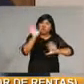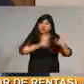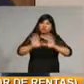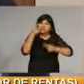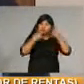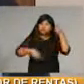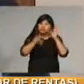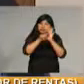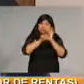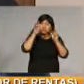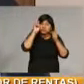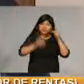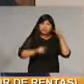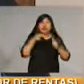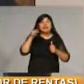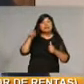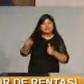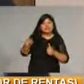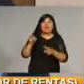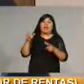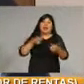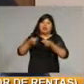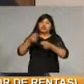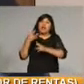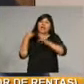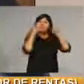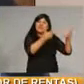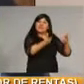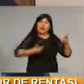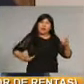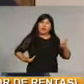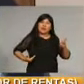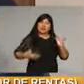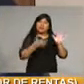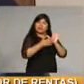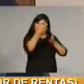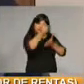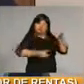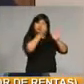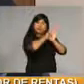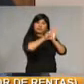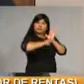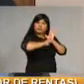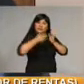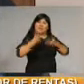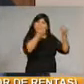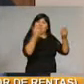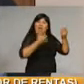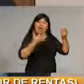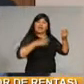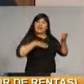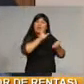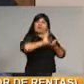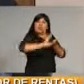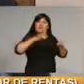dice cuánto le debe al fisco a través de declaraciones juradas precisamente declara bajo juramento que es lo que debe